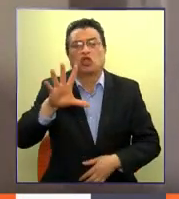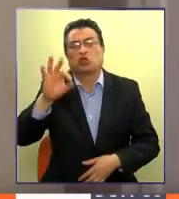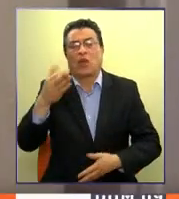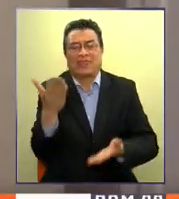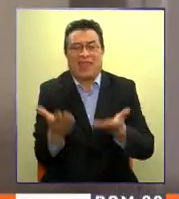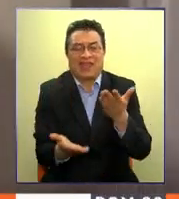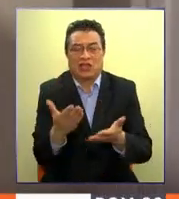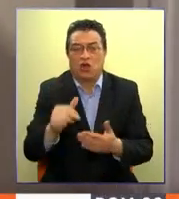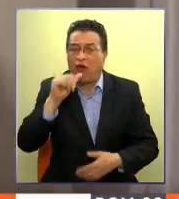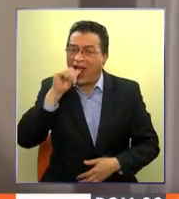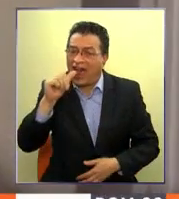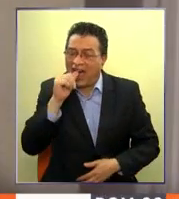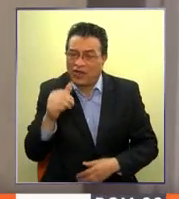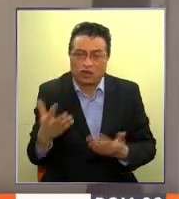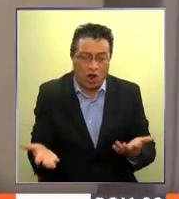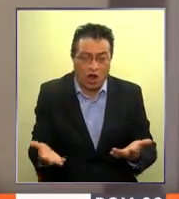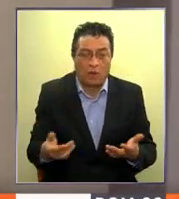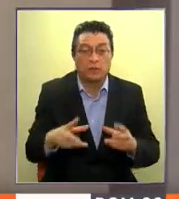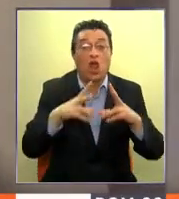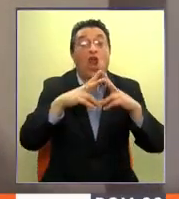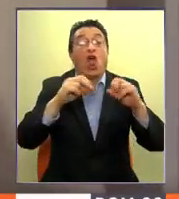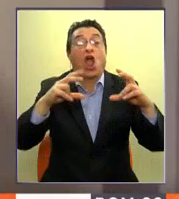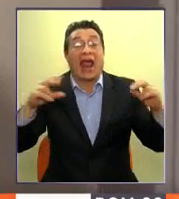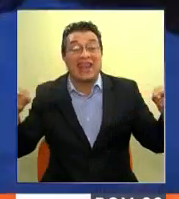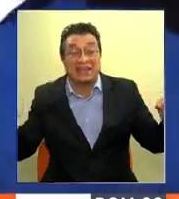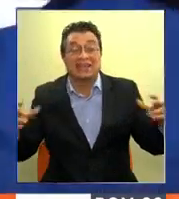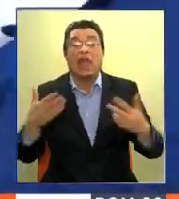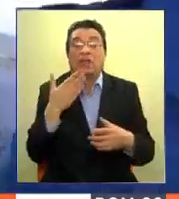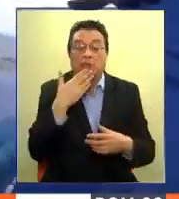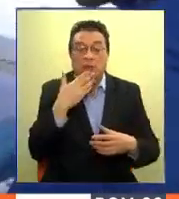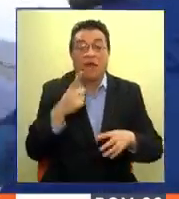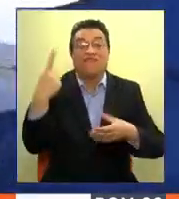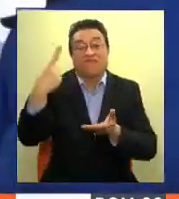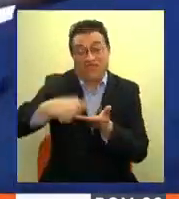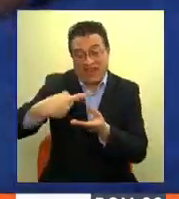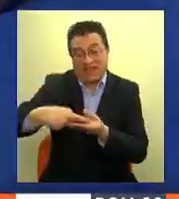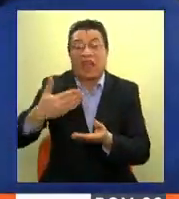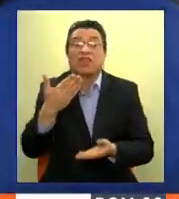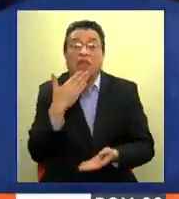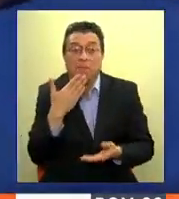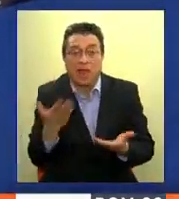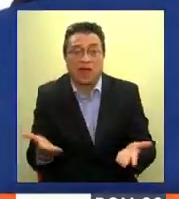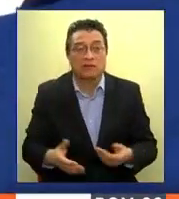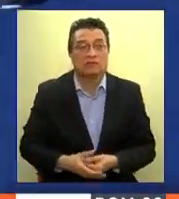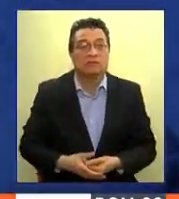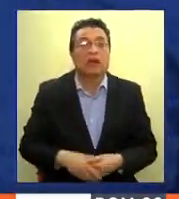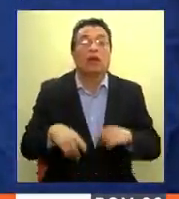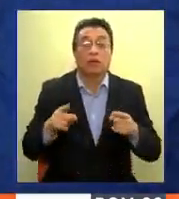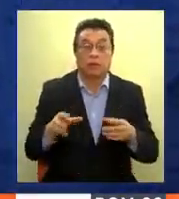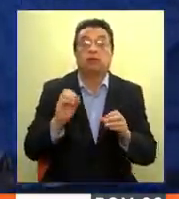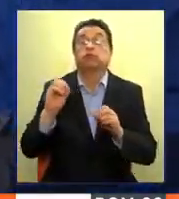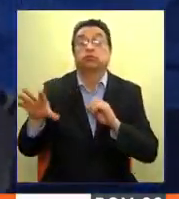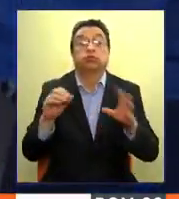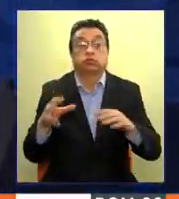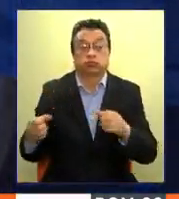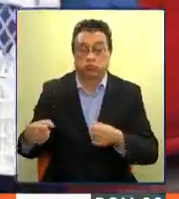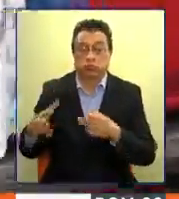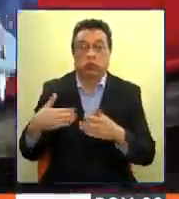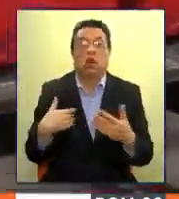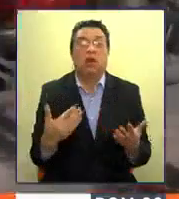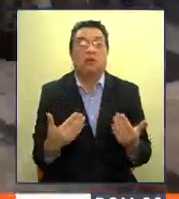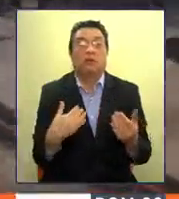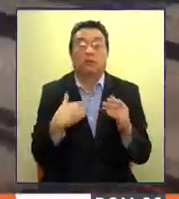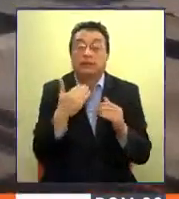de arroz, longaniza, hasta vienesa. No hubo filas, la entrega fue delivery, aunque los vecinos esperaban algo